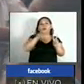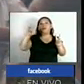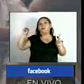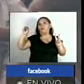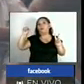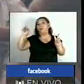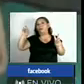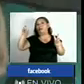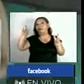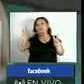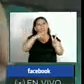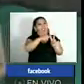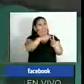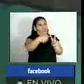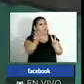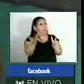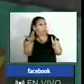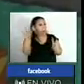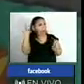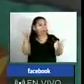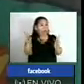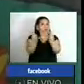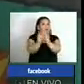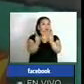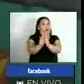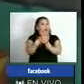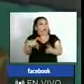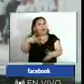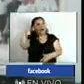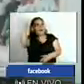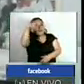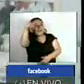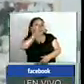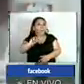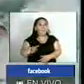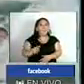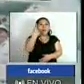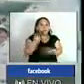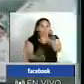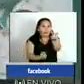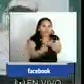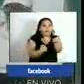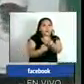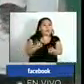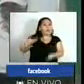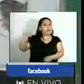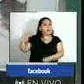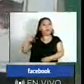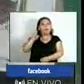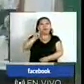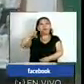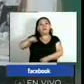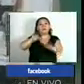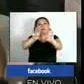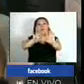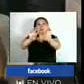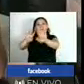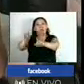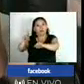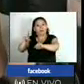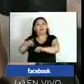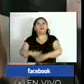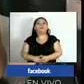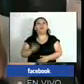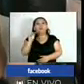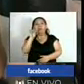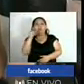López. Ellos se conocieron en el curso básico de primeros auxilios de Cruz Roja Salvadoreña en 1996. Desde entonces